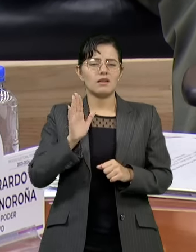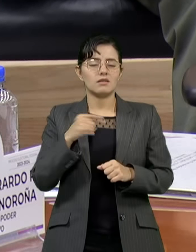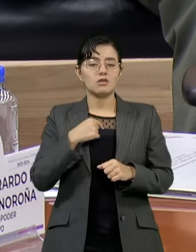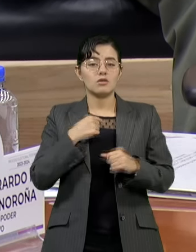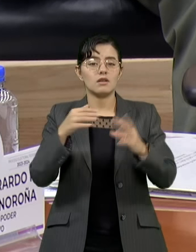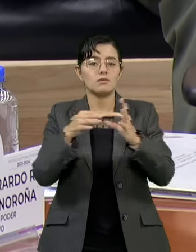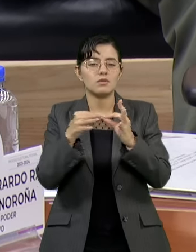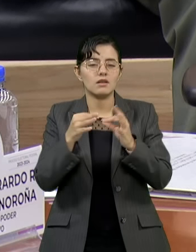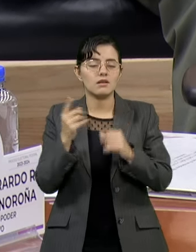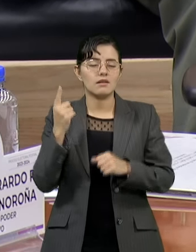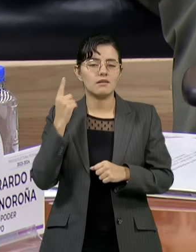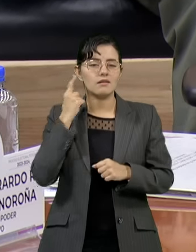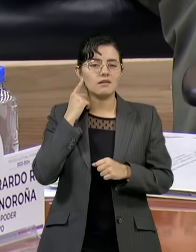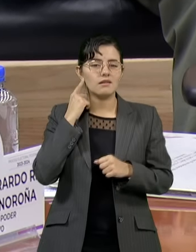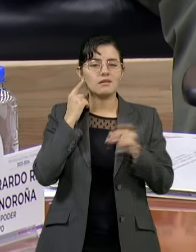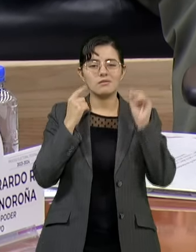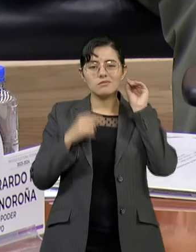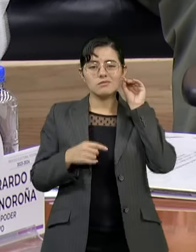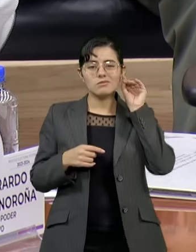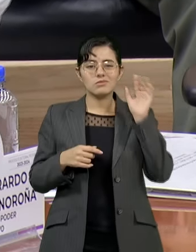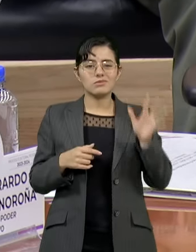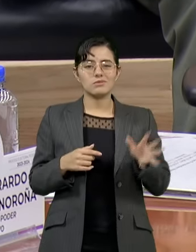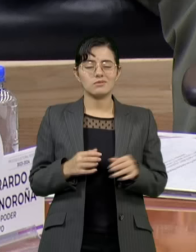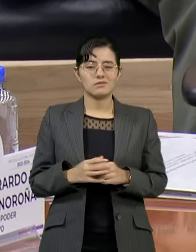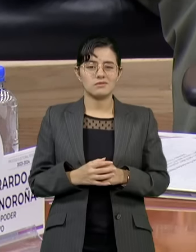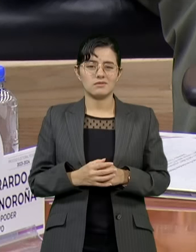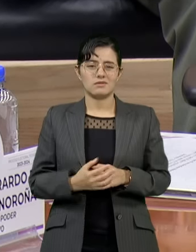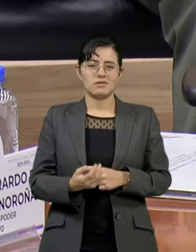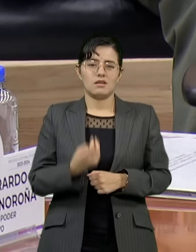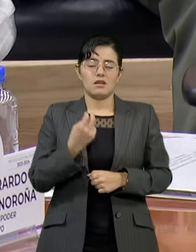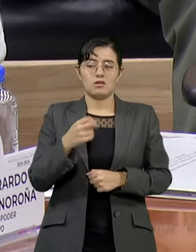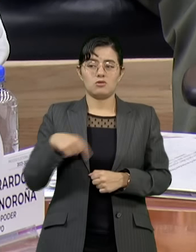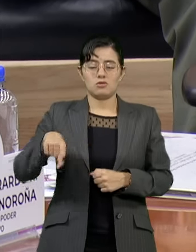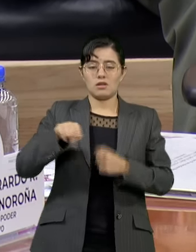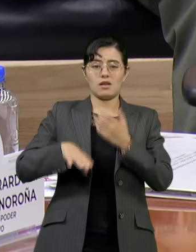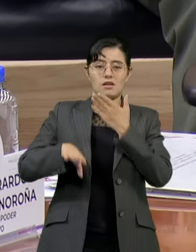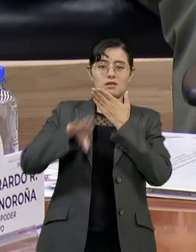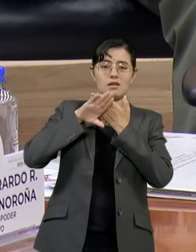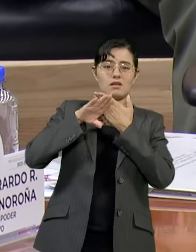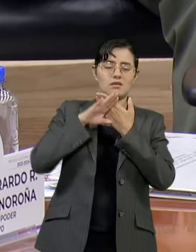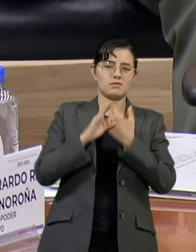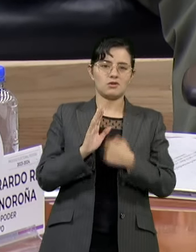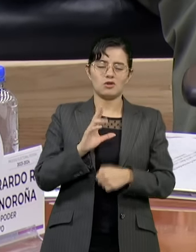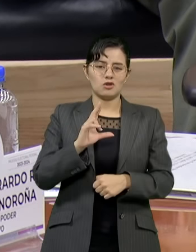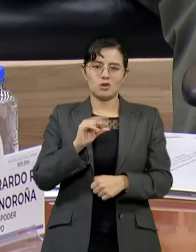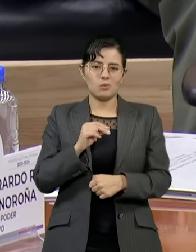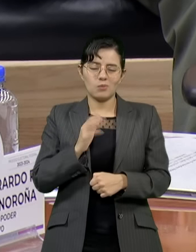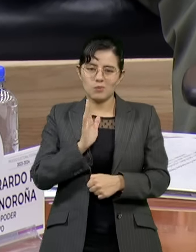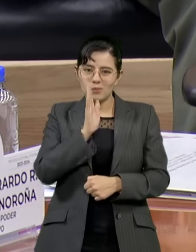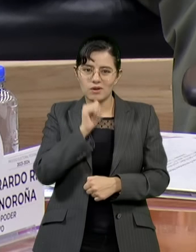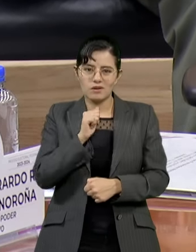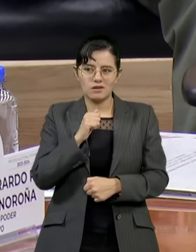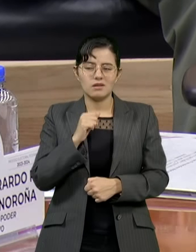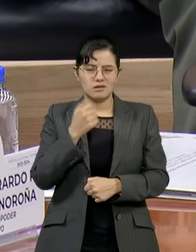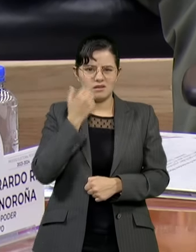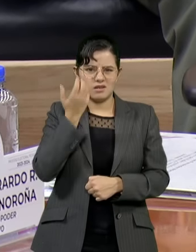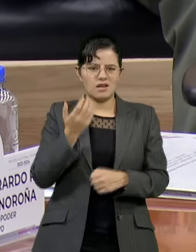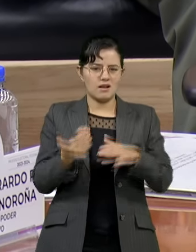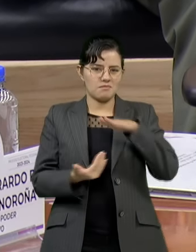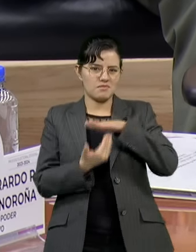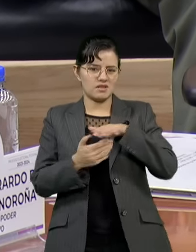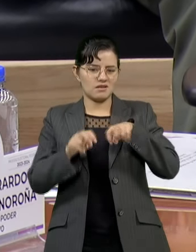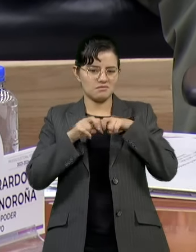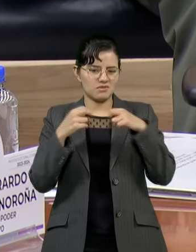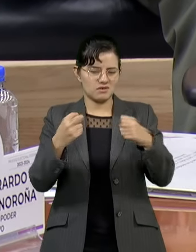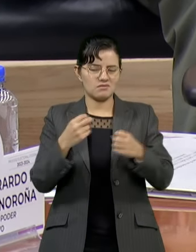porque había Consigna porque no pueden sacarme no pueden derrotarme políticamente y quieren sacarme en la mesa de la actividad política ya lo están diciendo